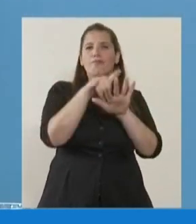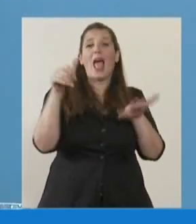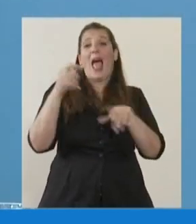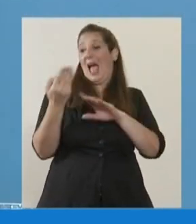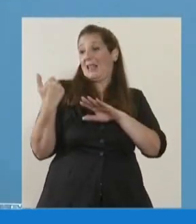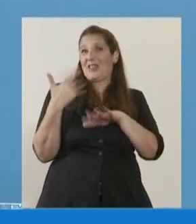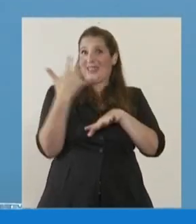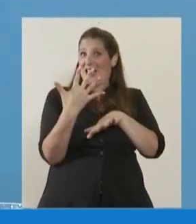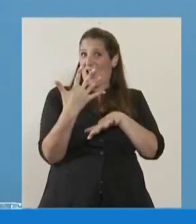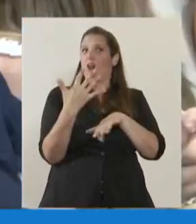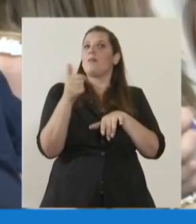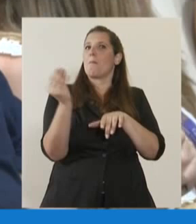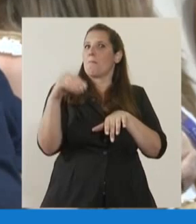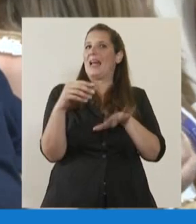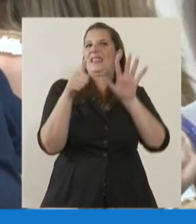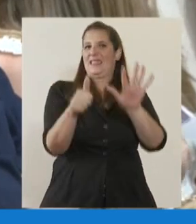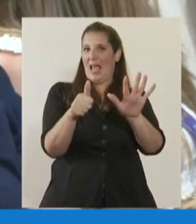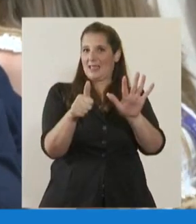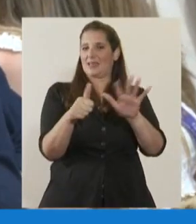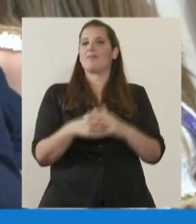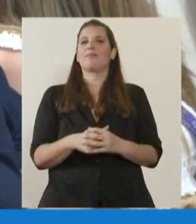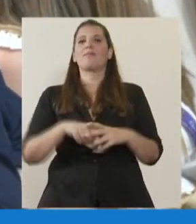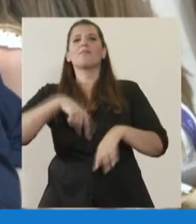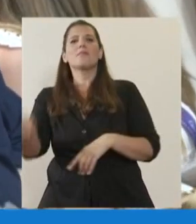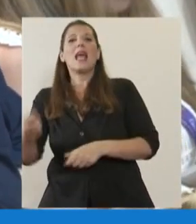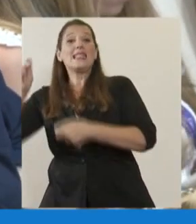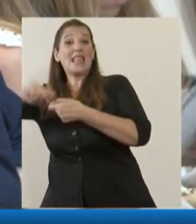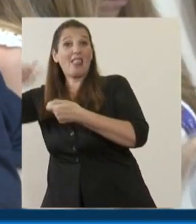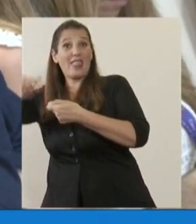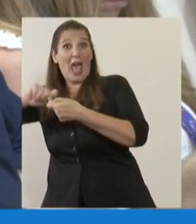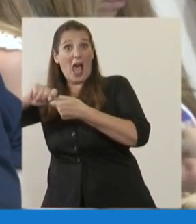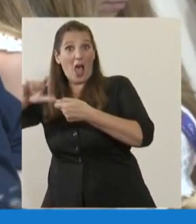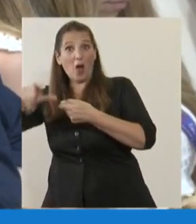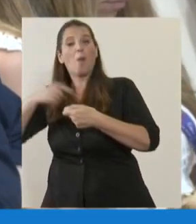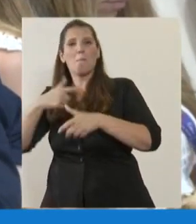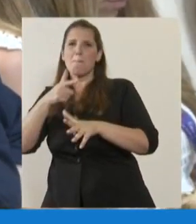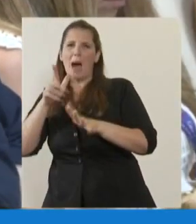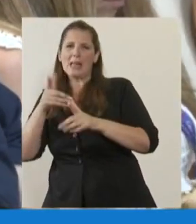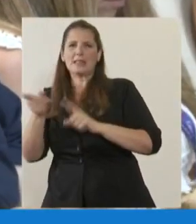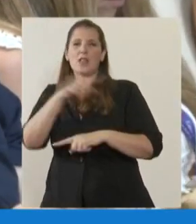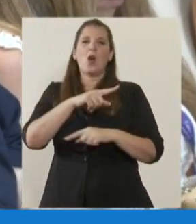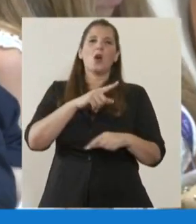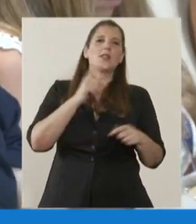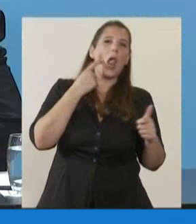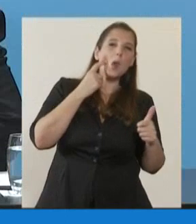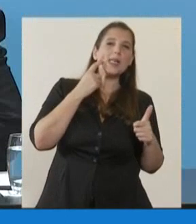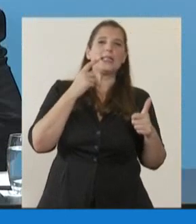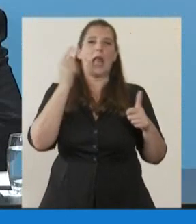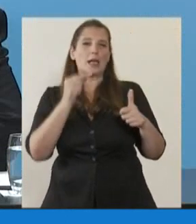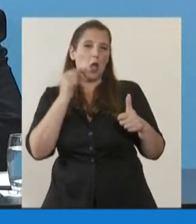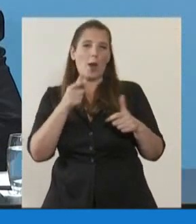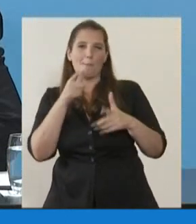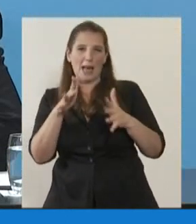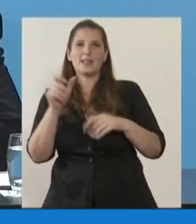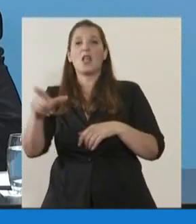5 frecuencias. ¿Sí? En Santiago del Estero hacemos algo parecido a San Luis, La Rioja y Catamarca, que pasamos de